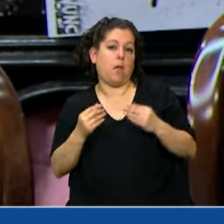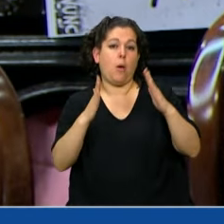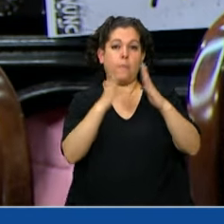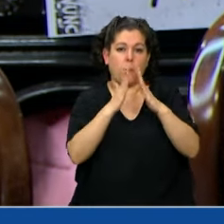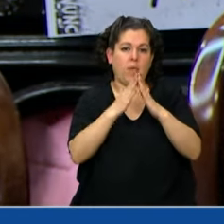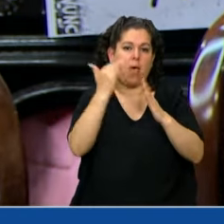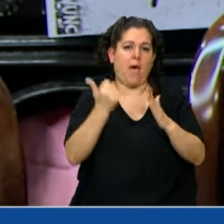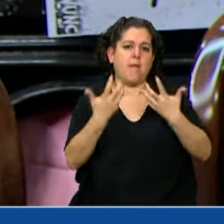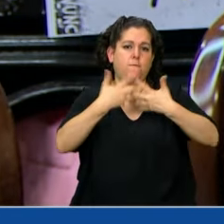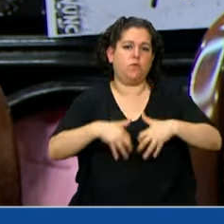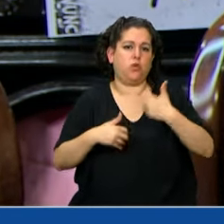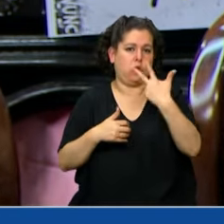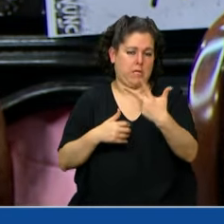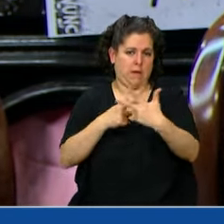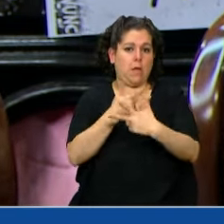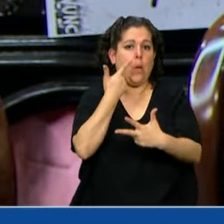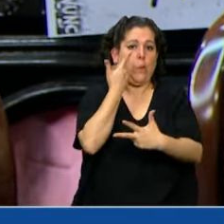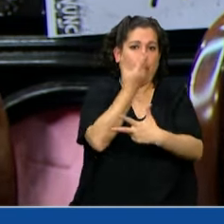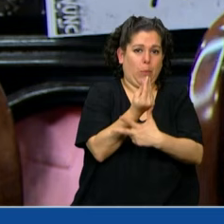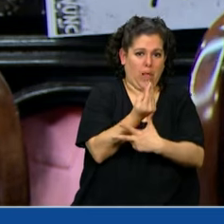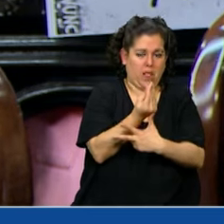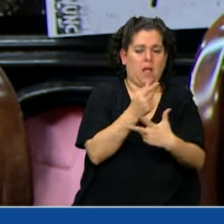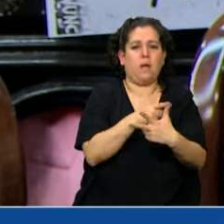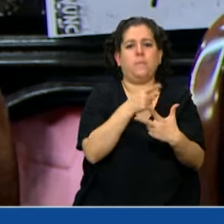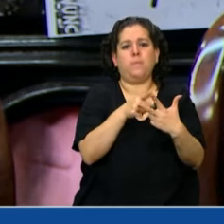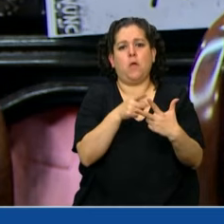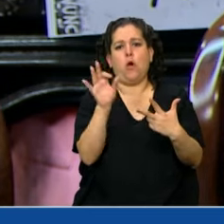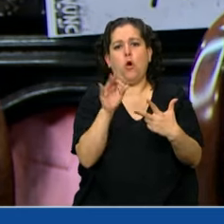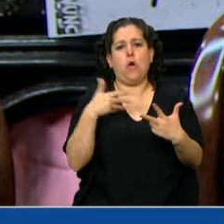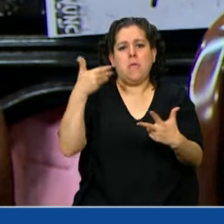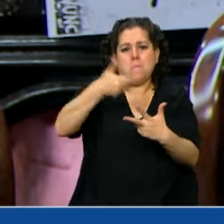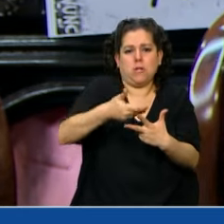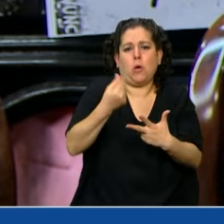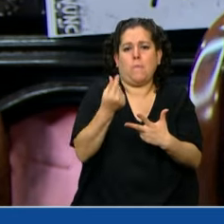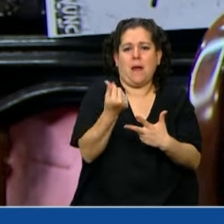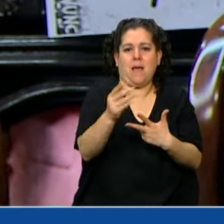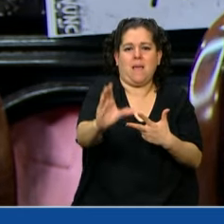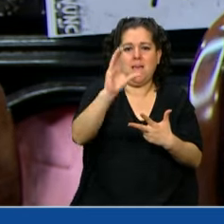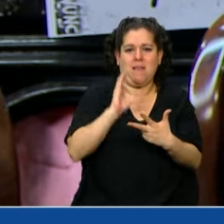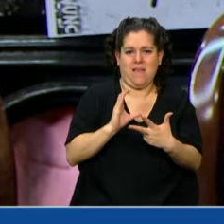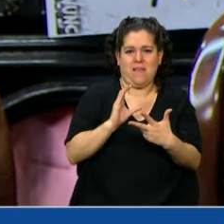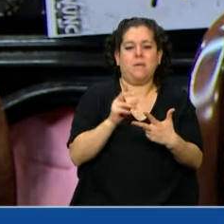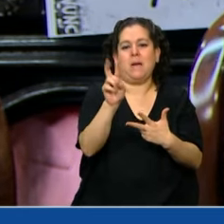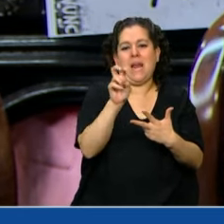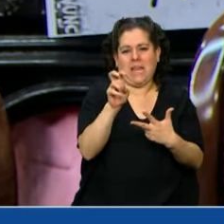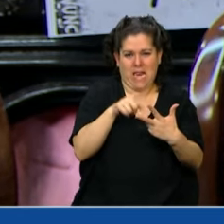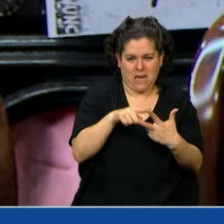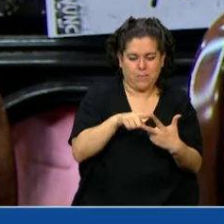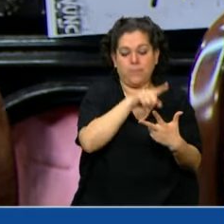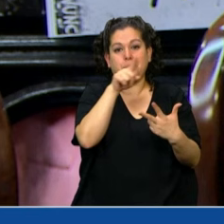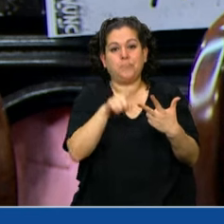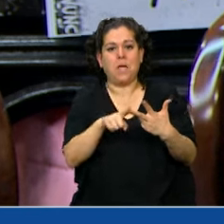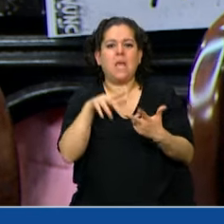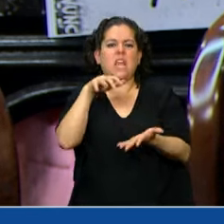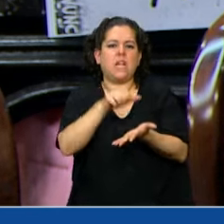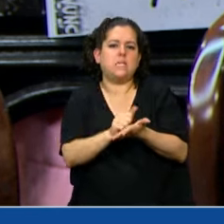funciones la función de vivienda también la de la inversión para conseguir una rentabilidad que es a través del alquiler y también la de la